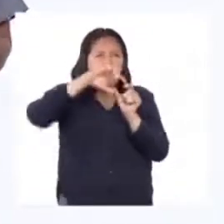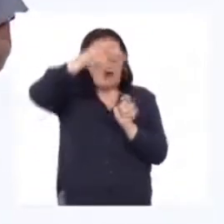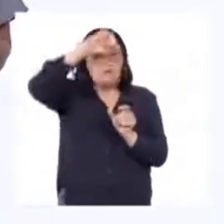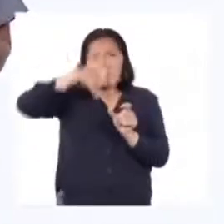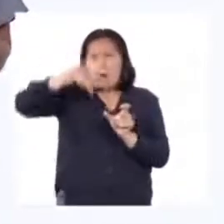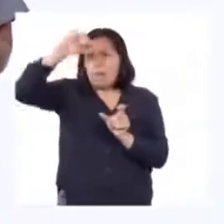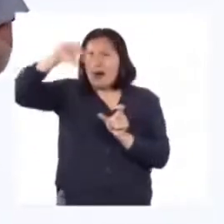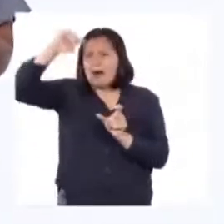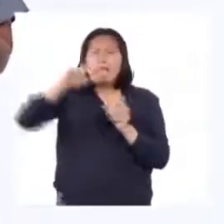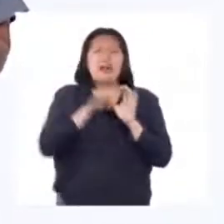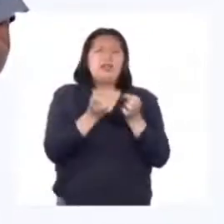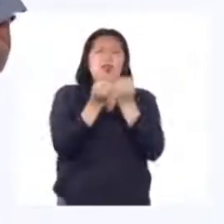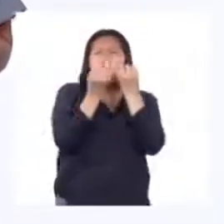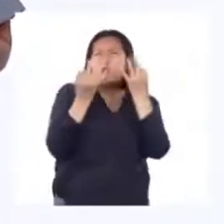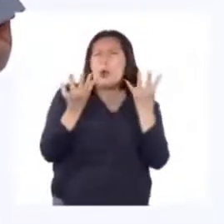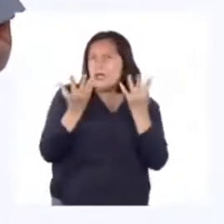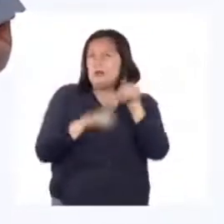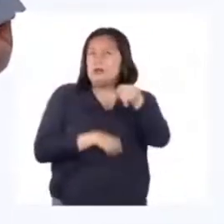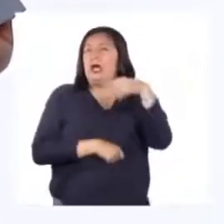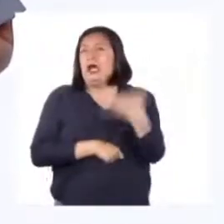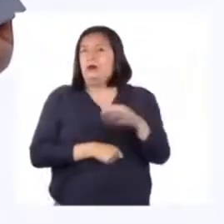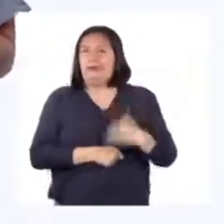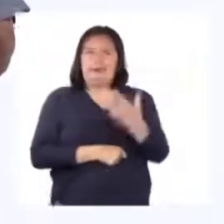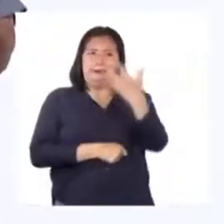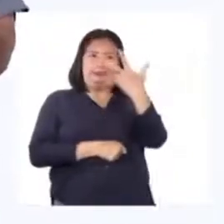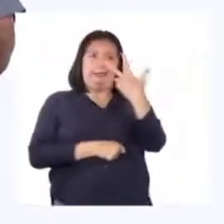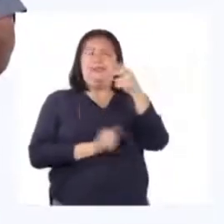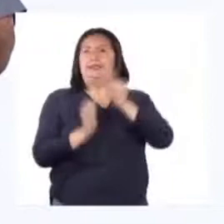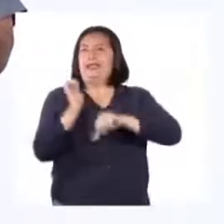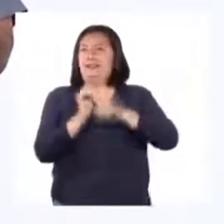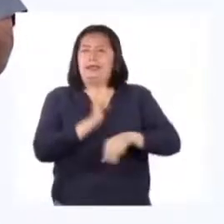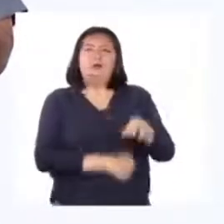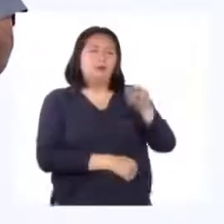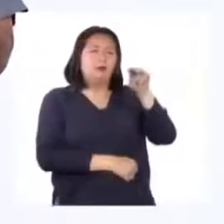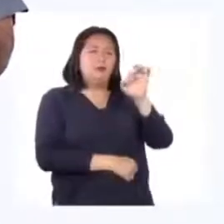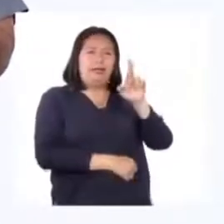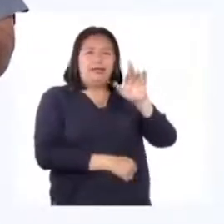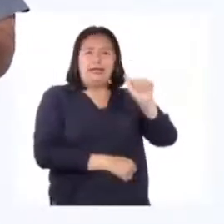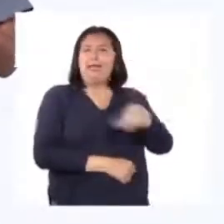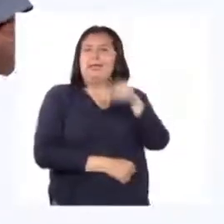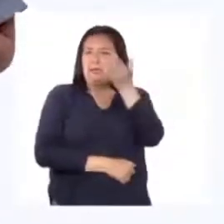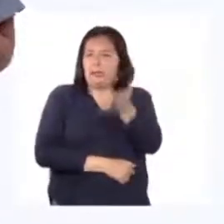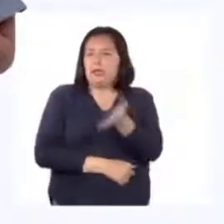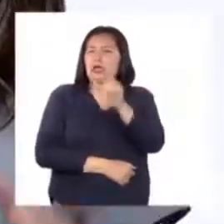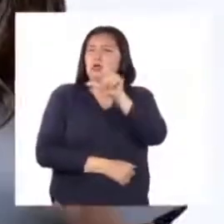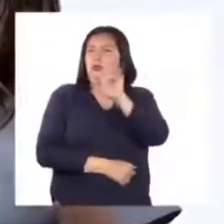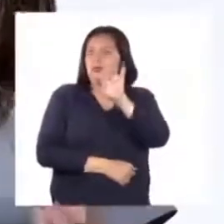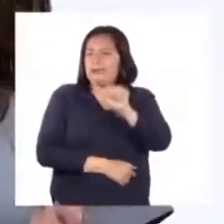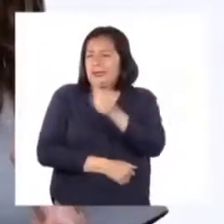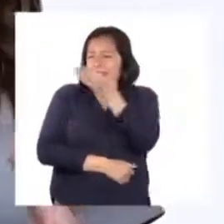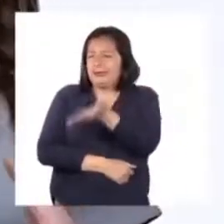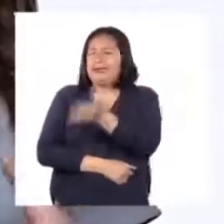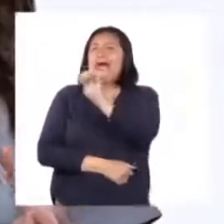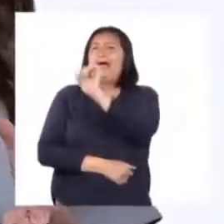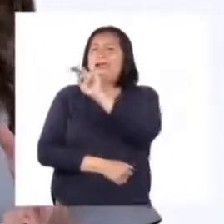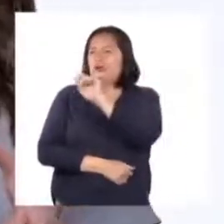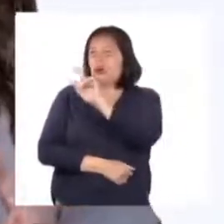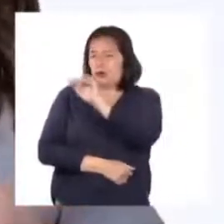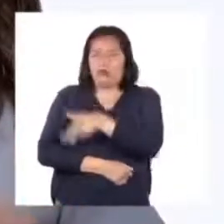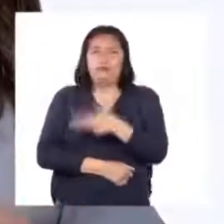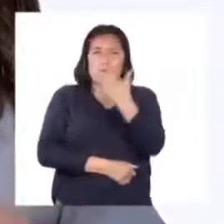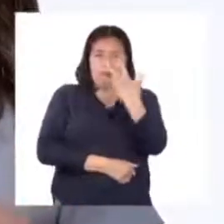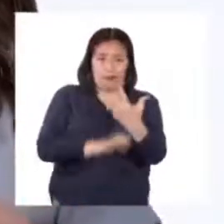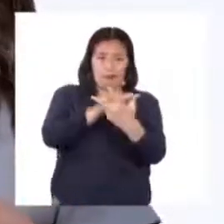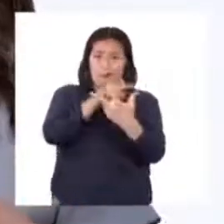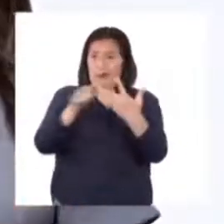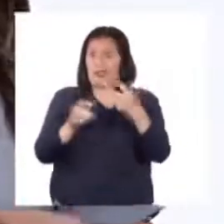Bueno, hoy vamos a conocer a tres hermanos geniales llamados Mariana, Lucía y Antonio. Ellos van a elaborar una tabla